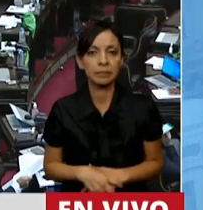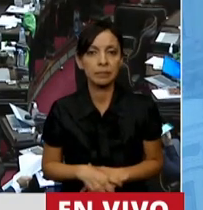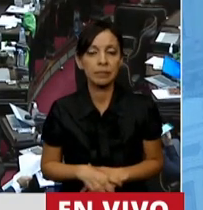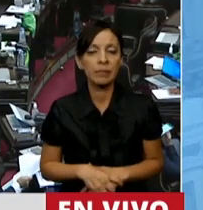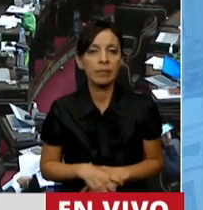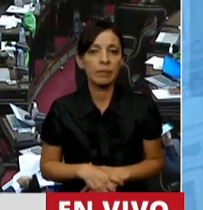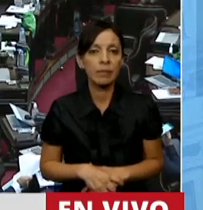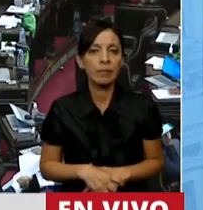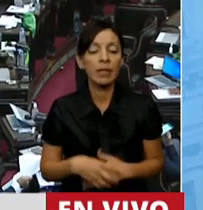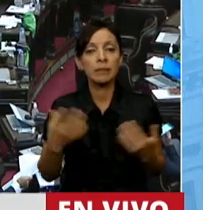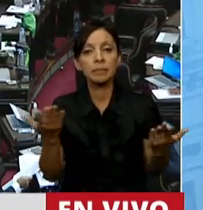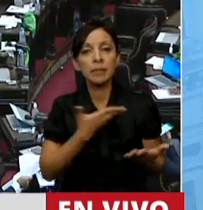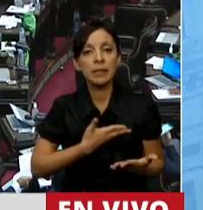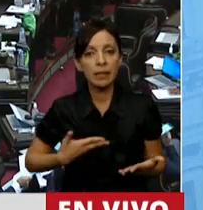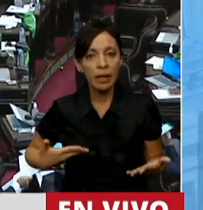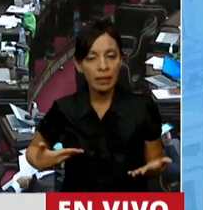Señor presidente,